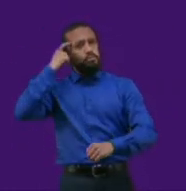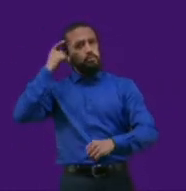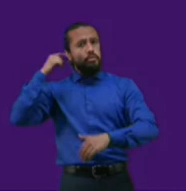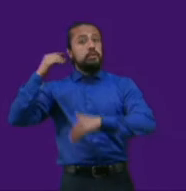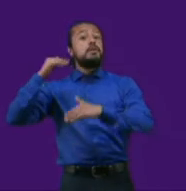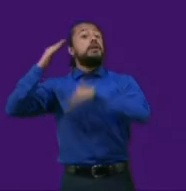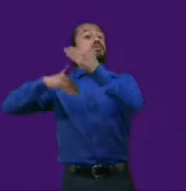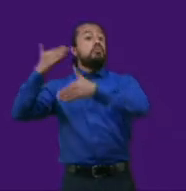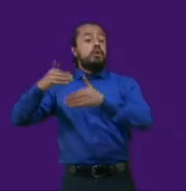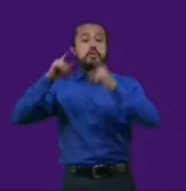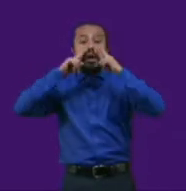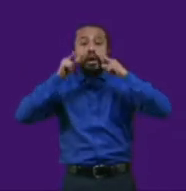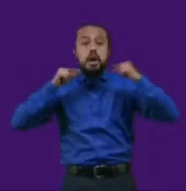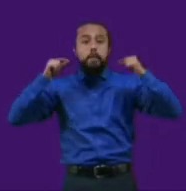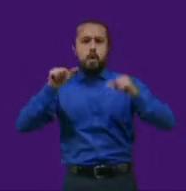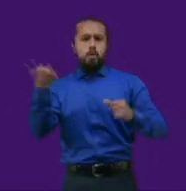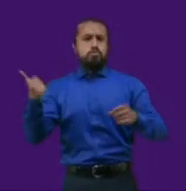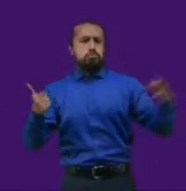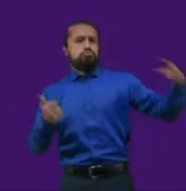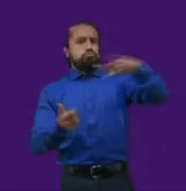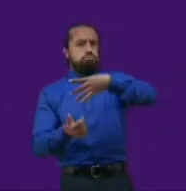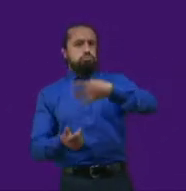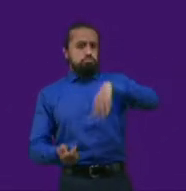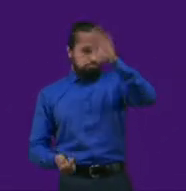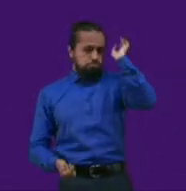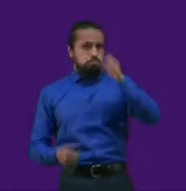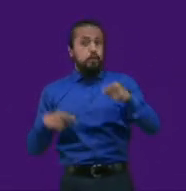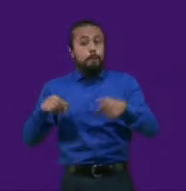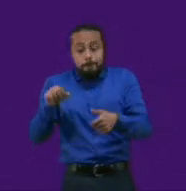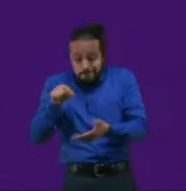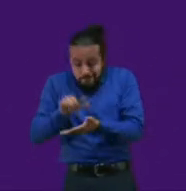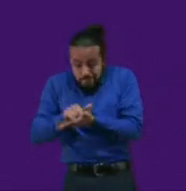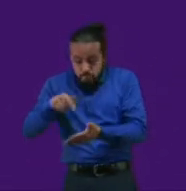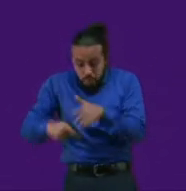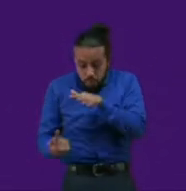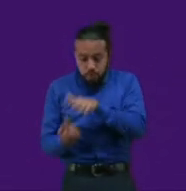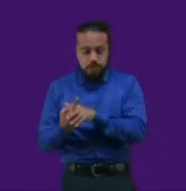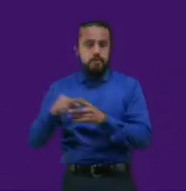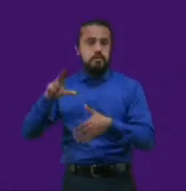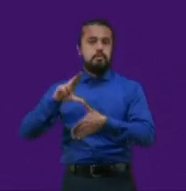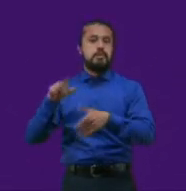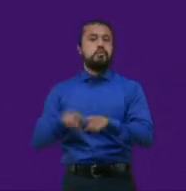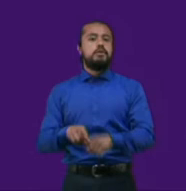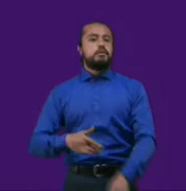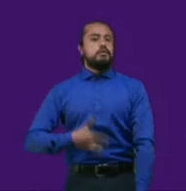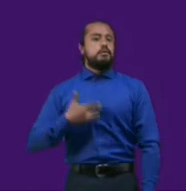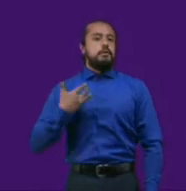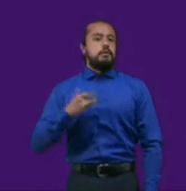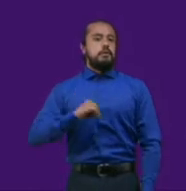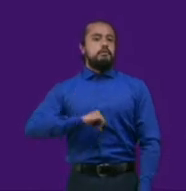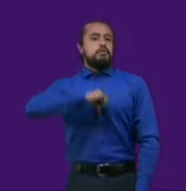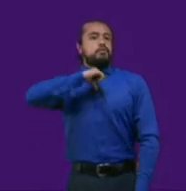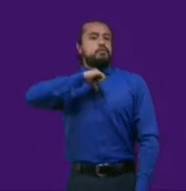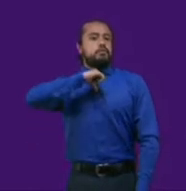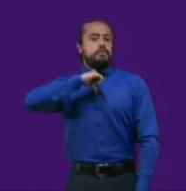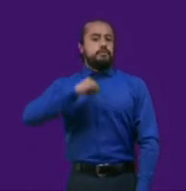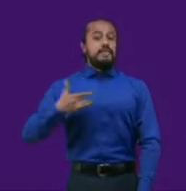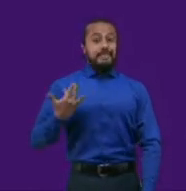grandes que Rappi. Entonces eso es de mucho orgullo para nosotros. Qué buena historia.